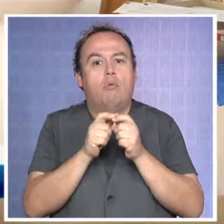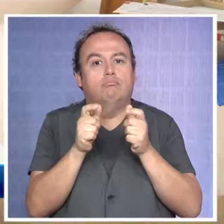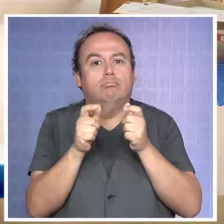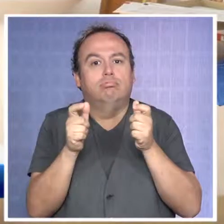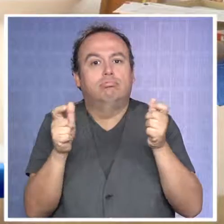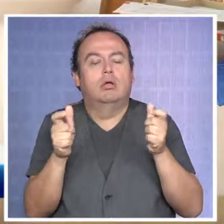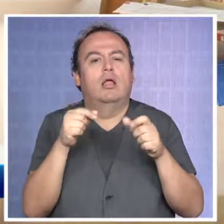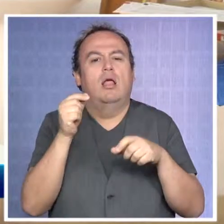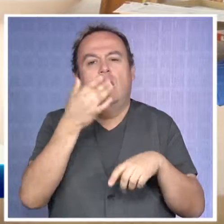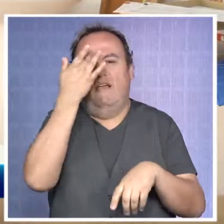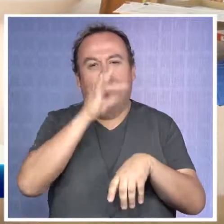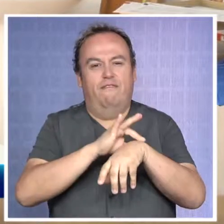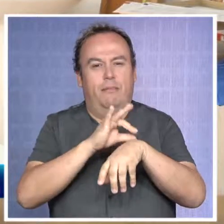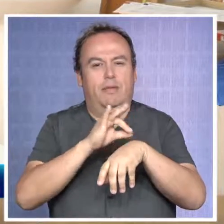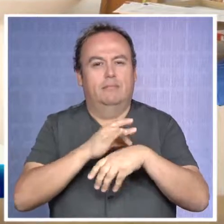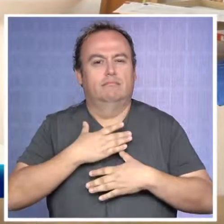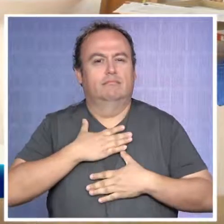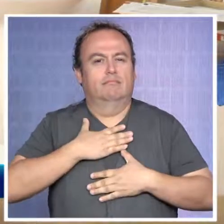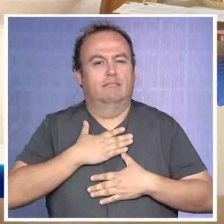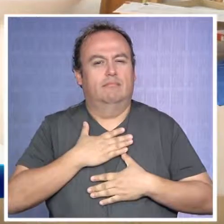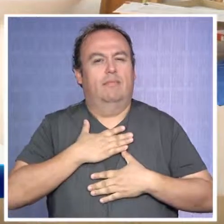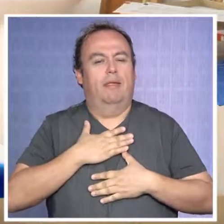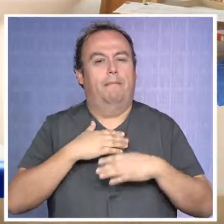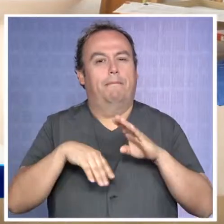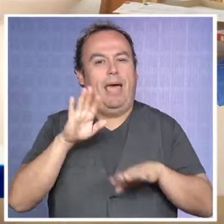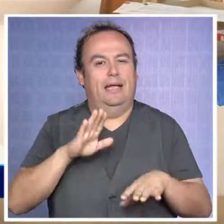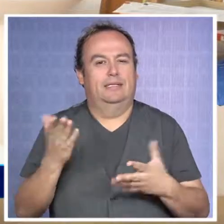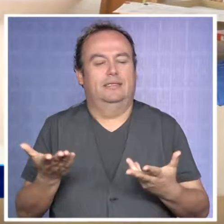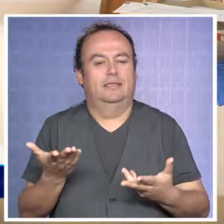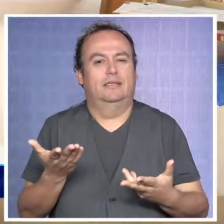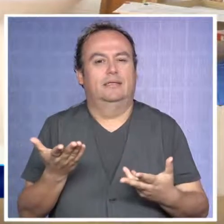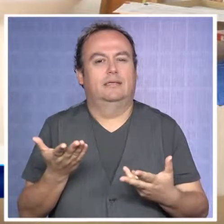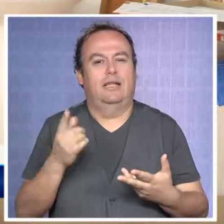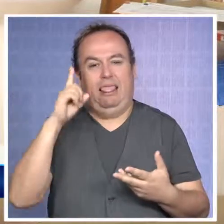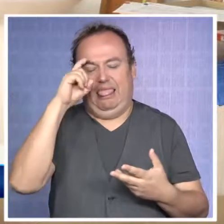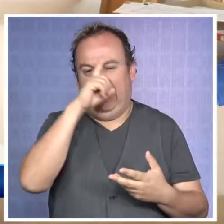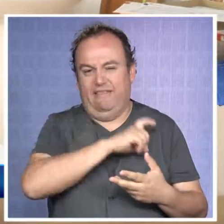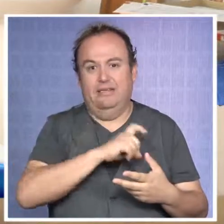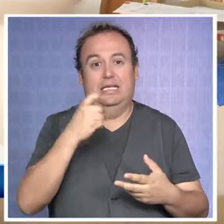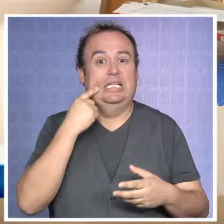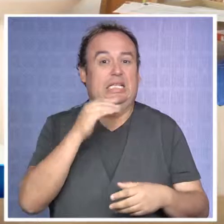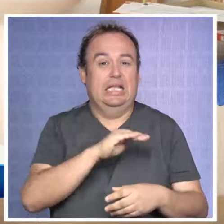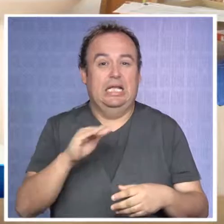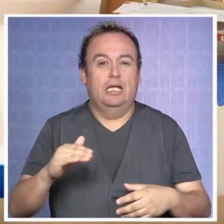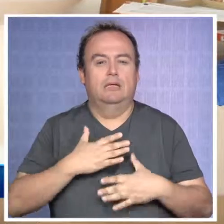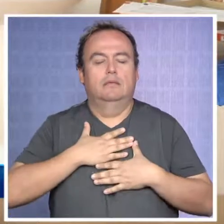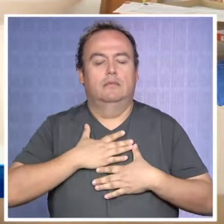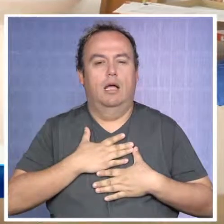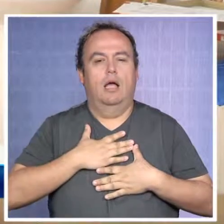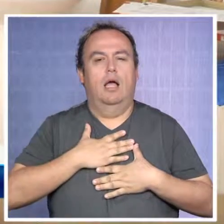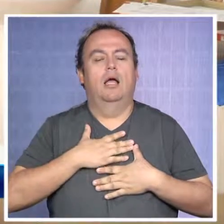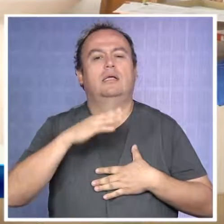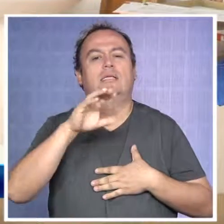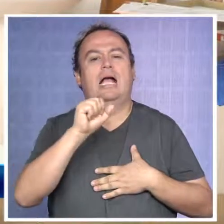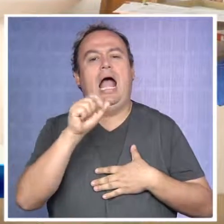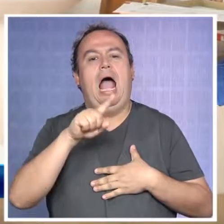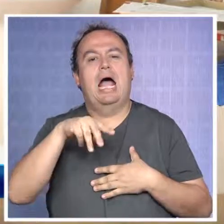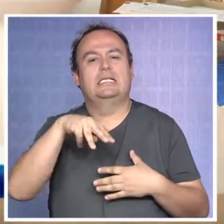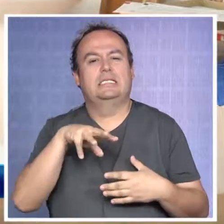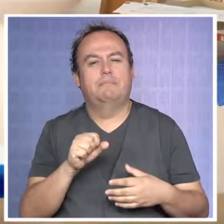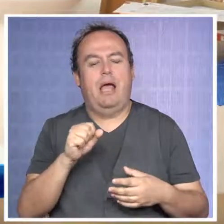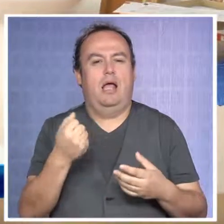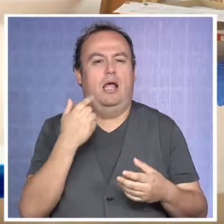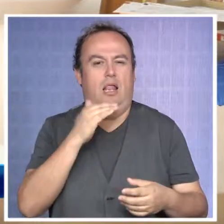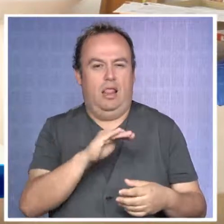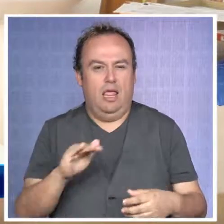respiratorias agudas y además las crónicas, pues empiezan a llegar más niños en crisis de asma y también